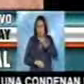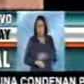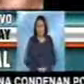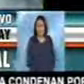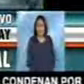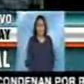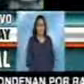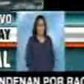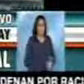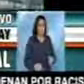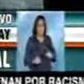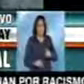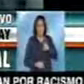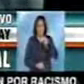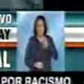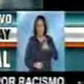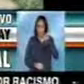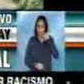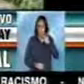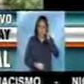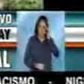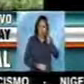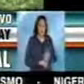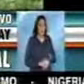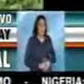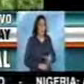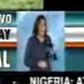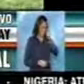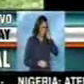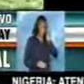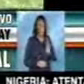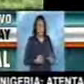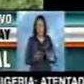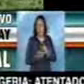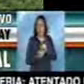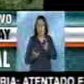la policía. Estamos haciendo todo un trabajo, ñe. Barranco